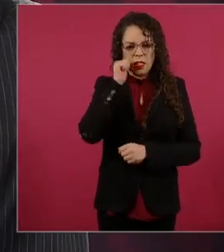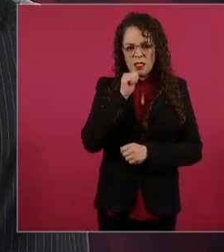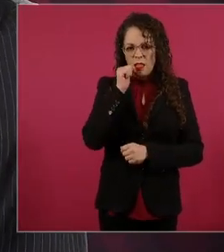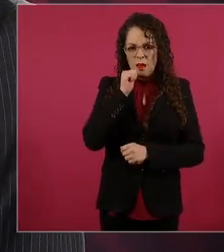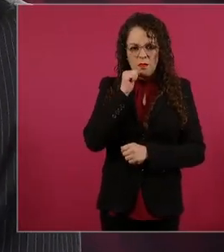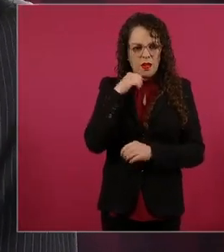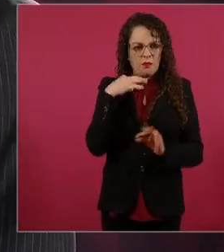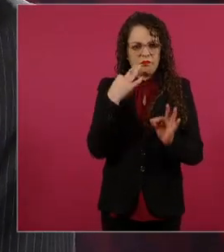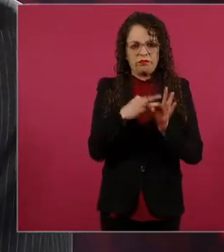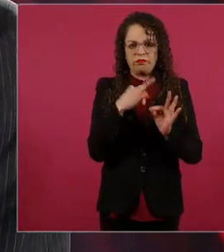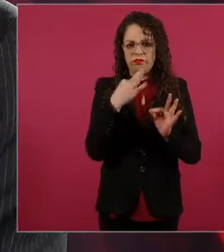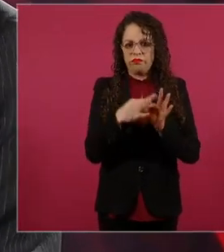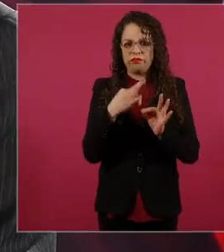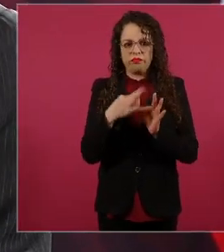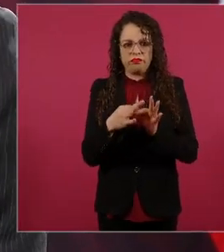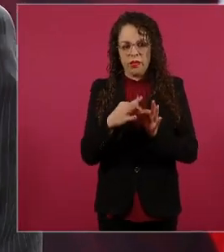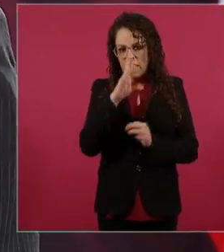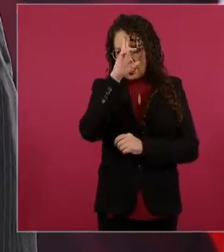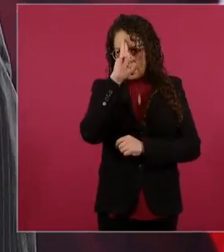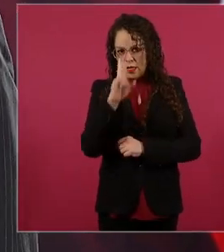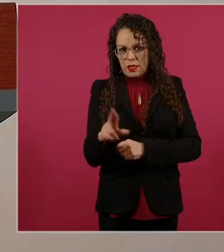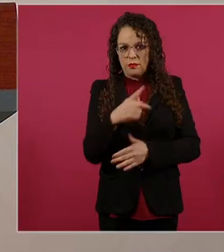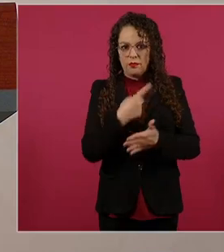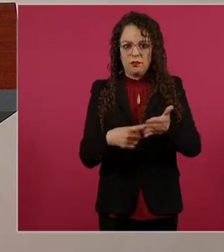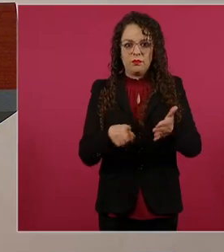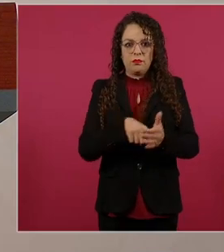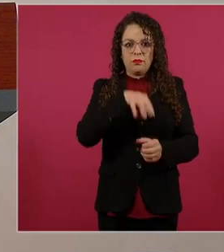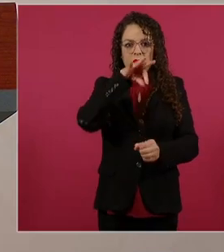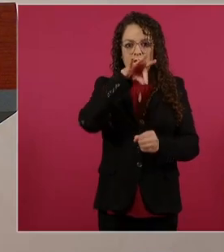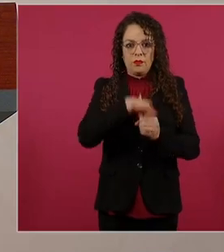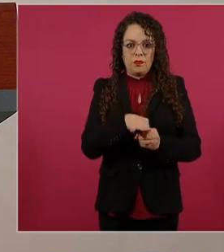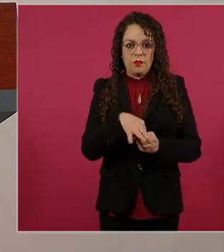se respetaba las formas